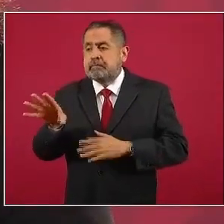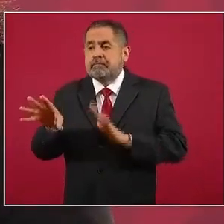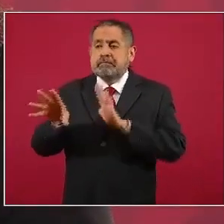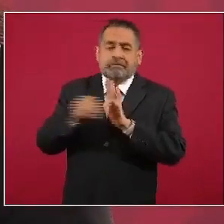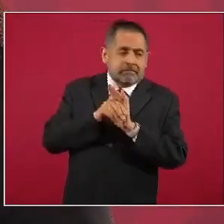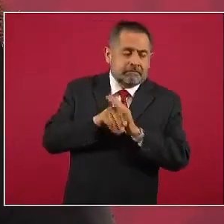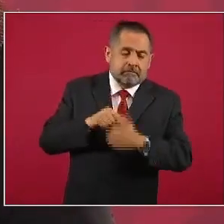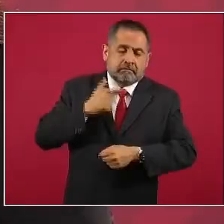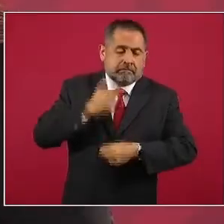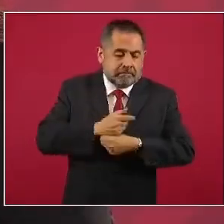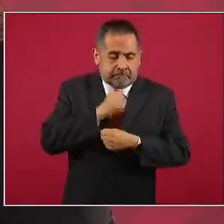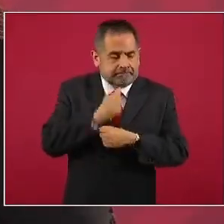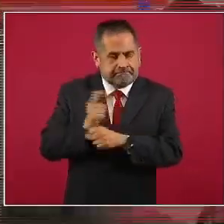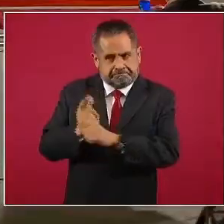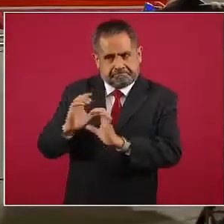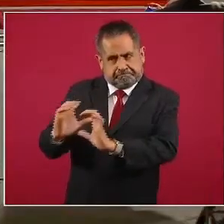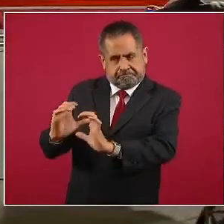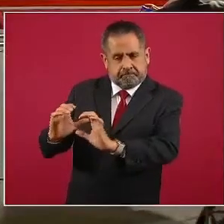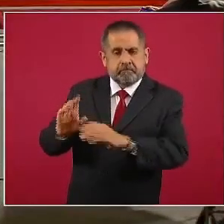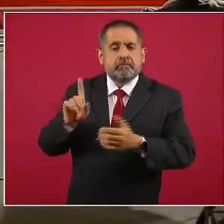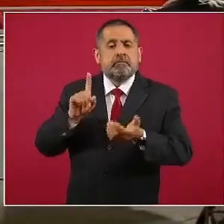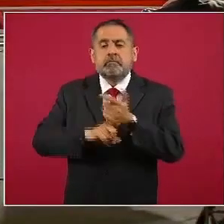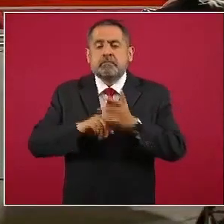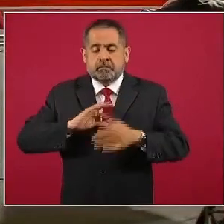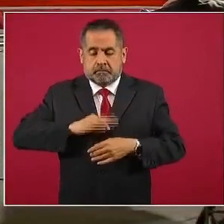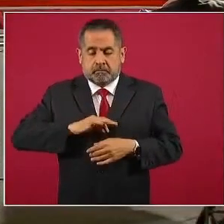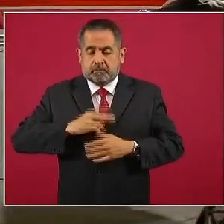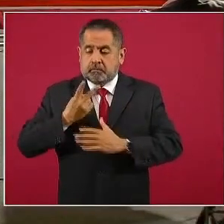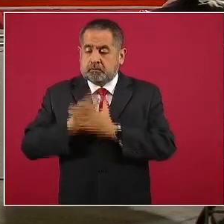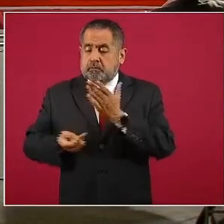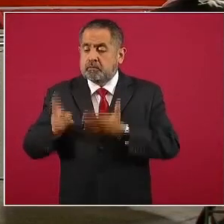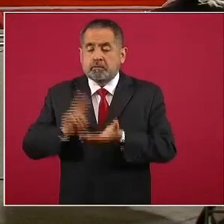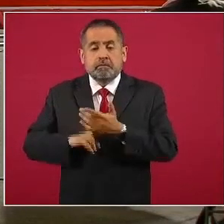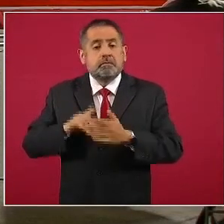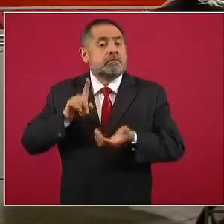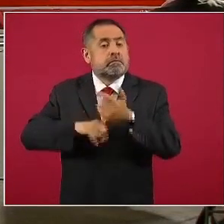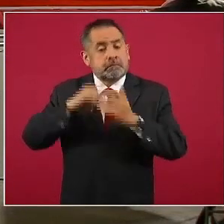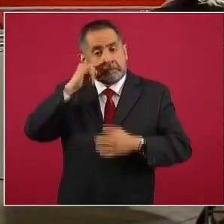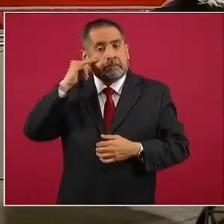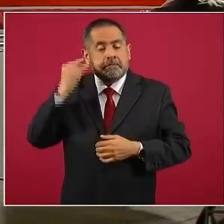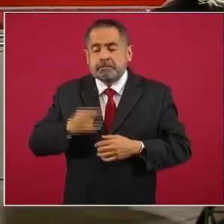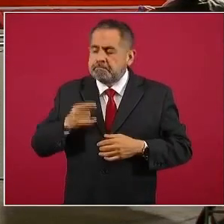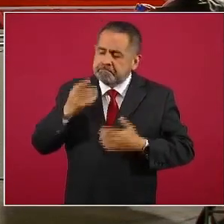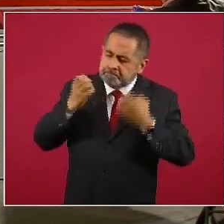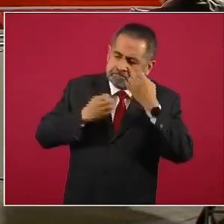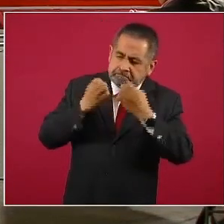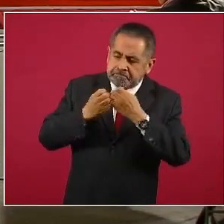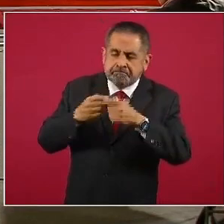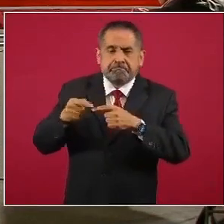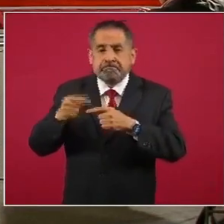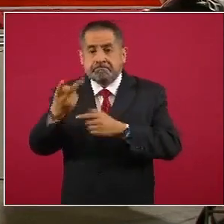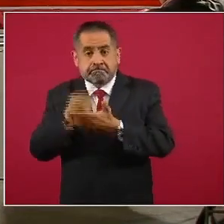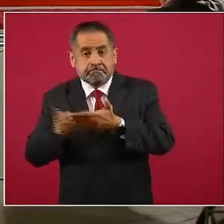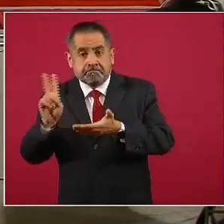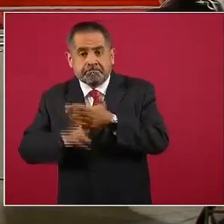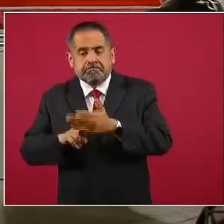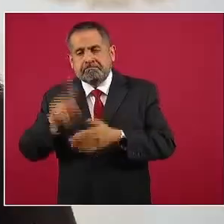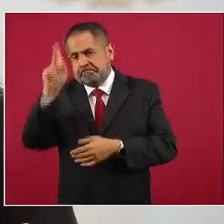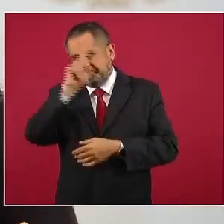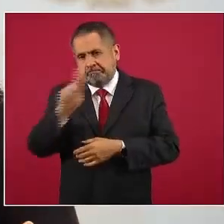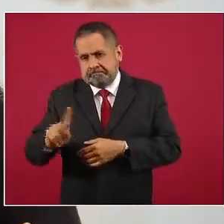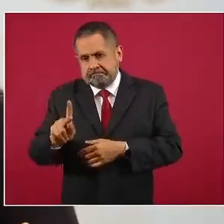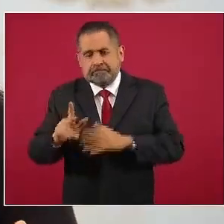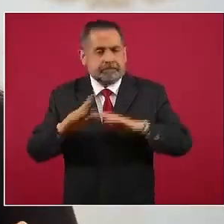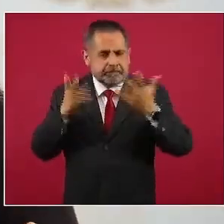virales indetectables, porque sabemos que cuando hay esta coinfección, los pronósticos son peores para las personas, pero con